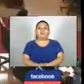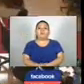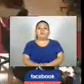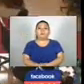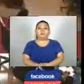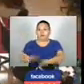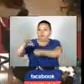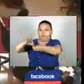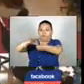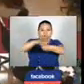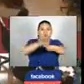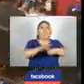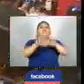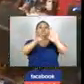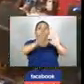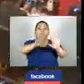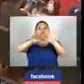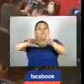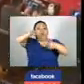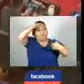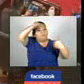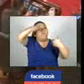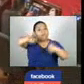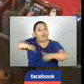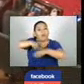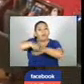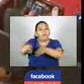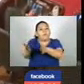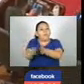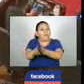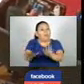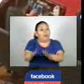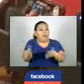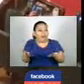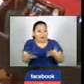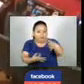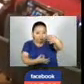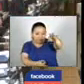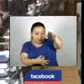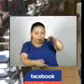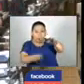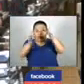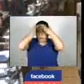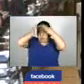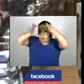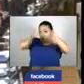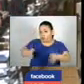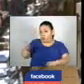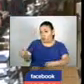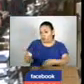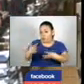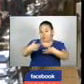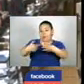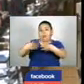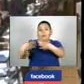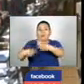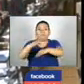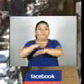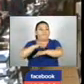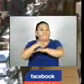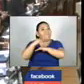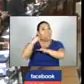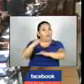Con 78 votos a favor, los diputados de la Asamblea Legislativa aprobaron nuevas disposiciones transitorias para suspender